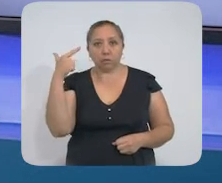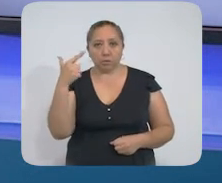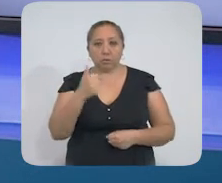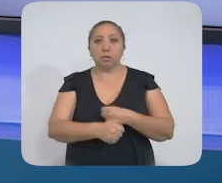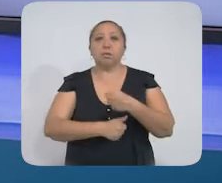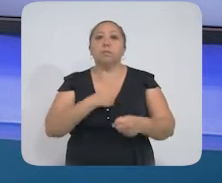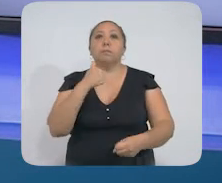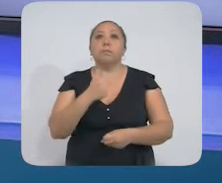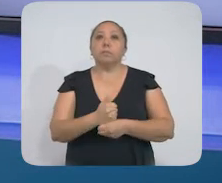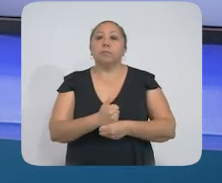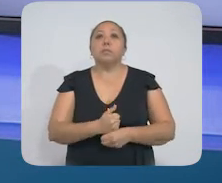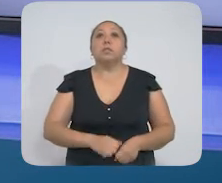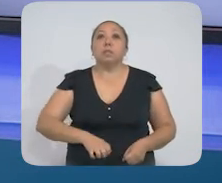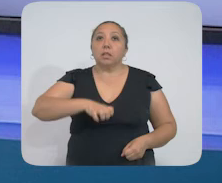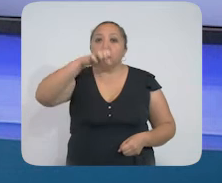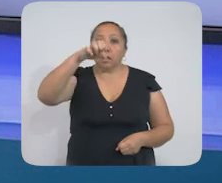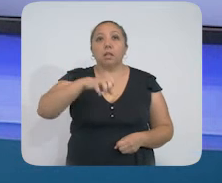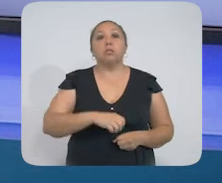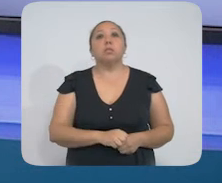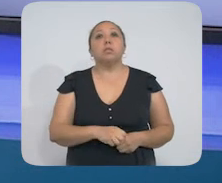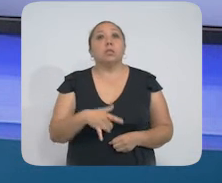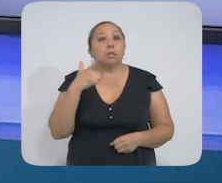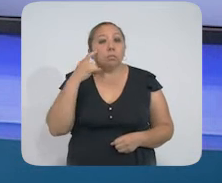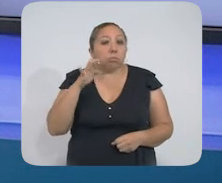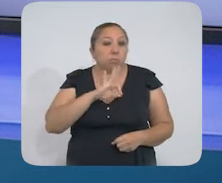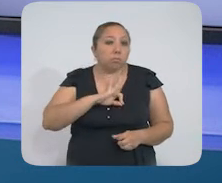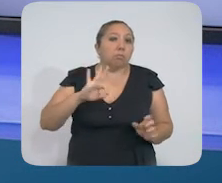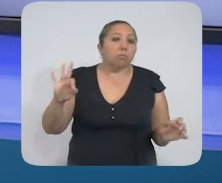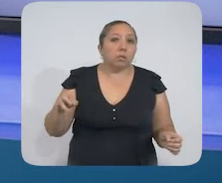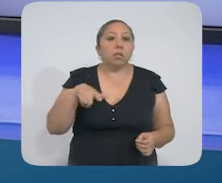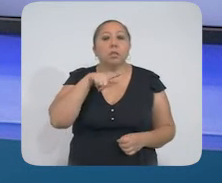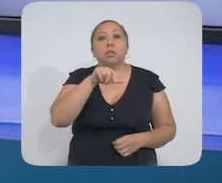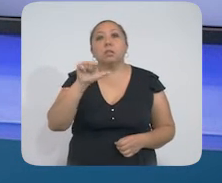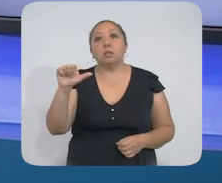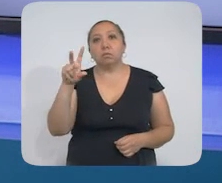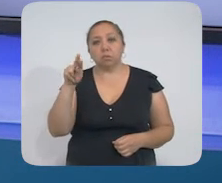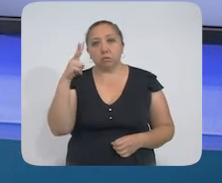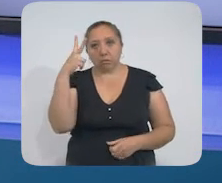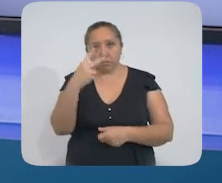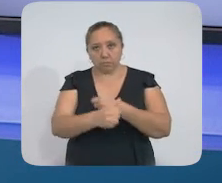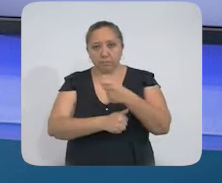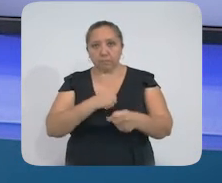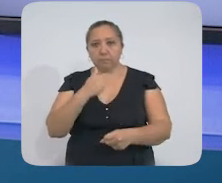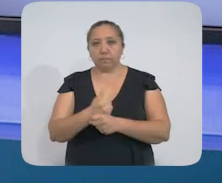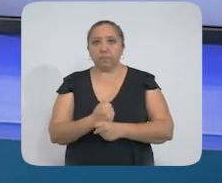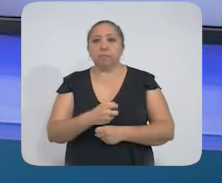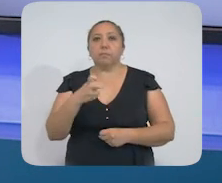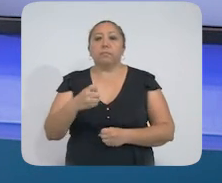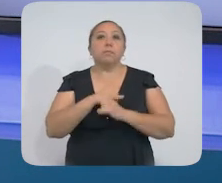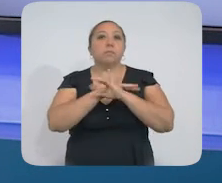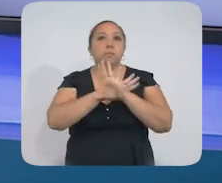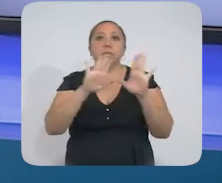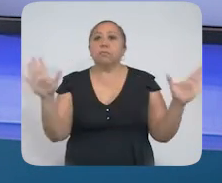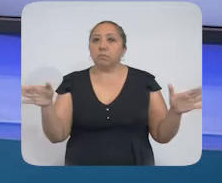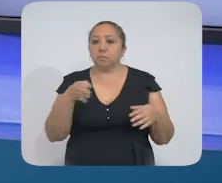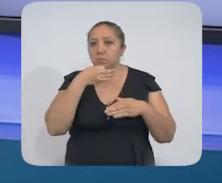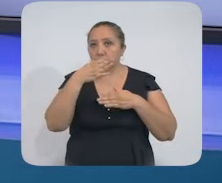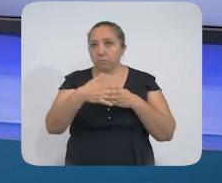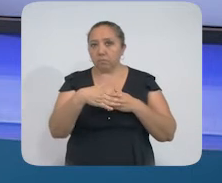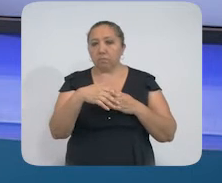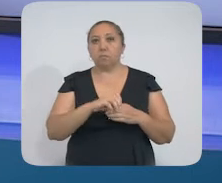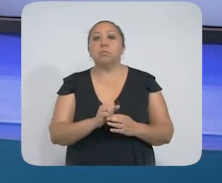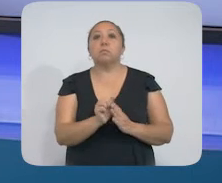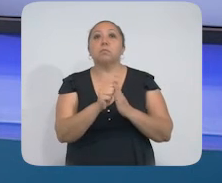57 años y el rango de edad de los casos sospechosos es de 17 a 82 años. Estos datos ya fueron reportados al